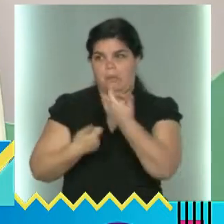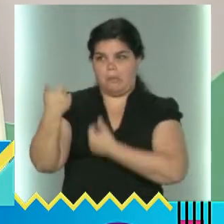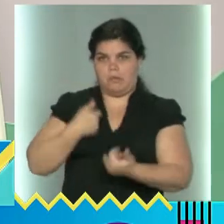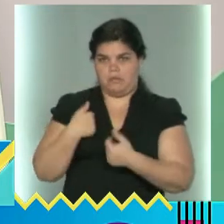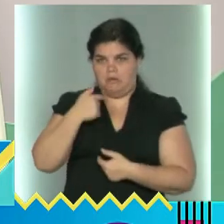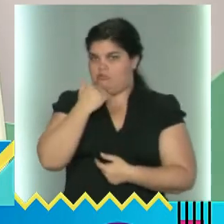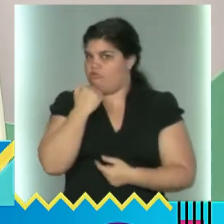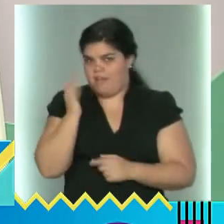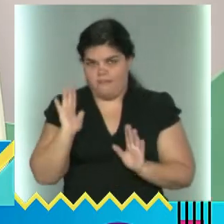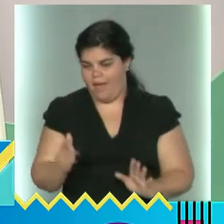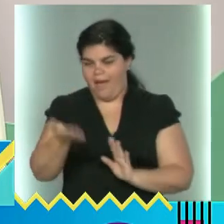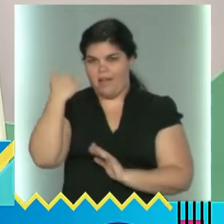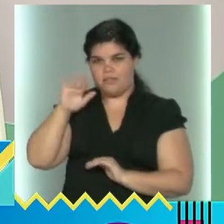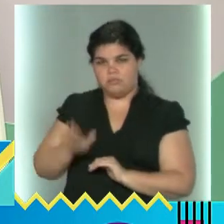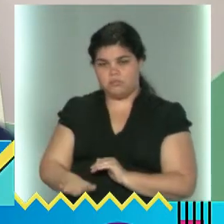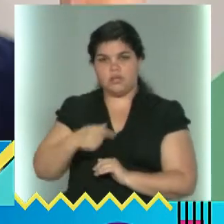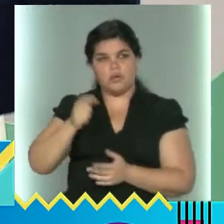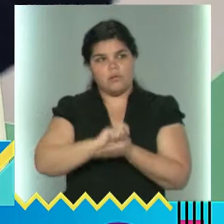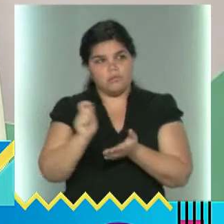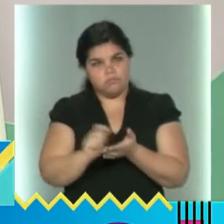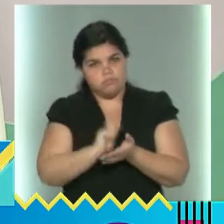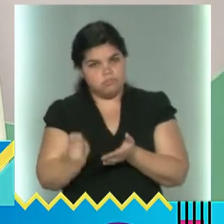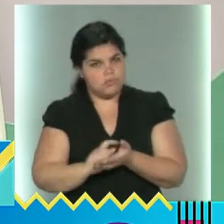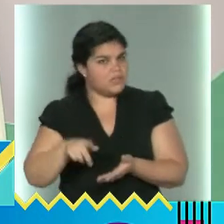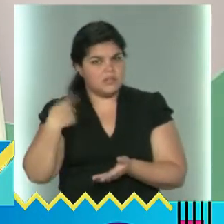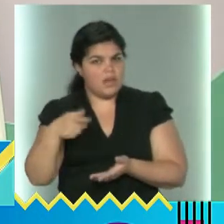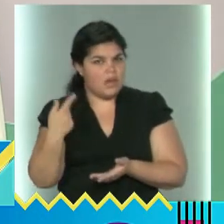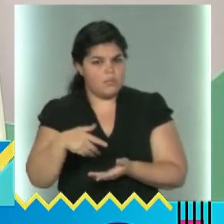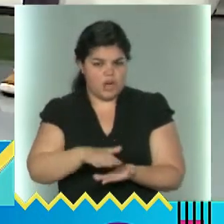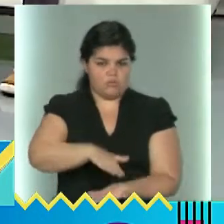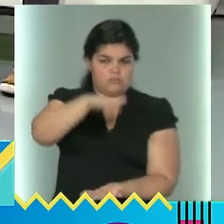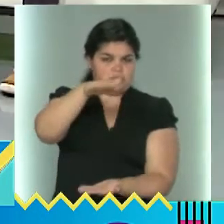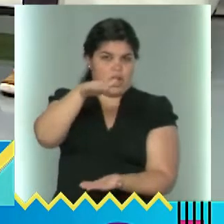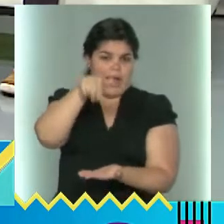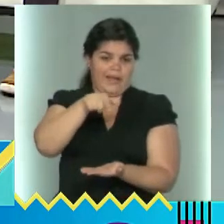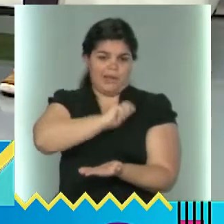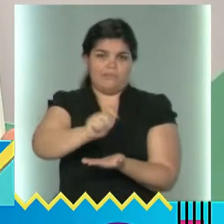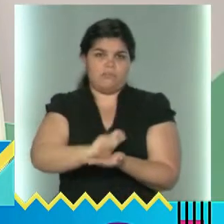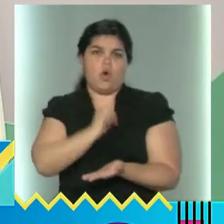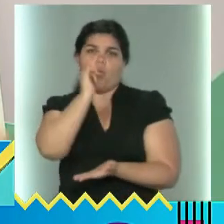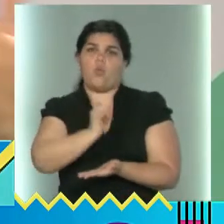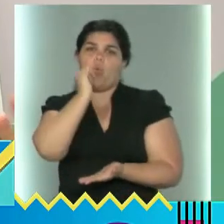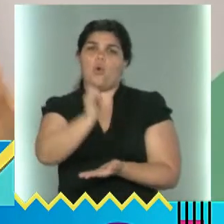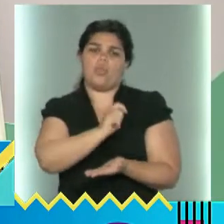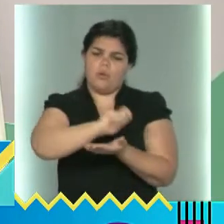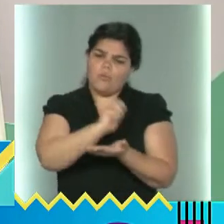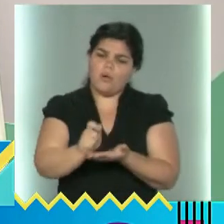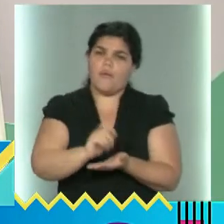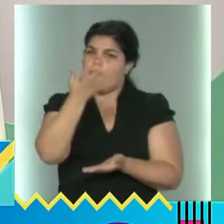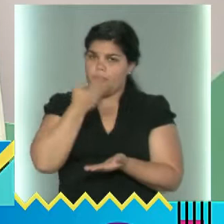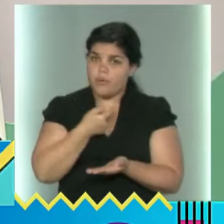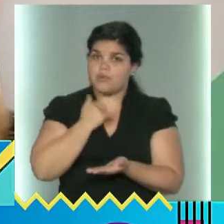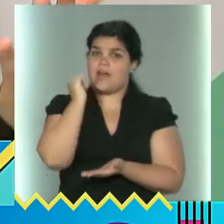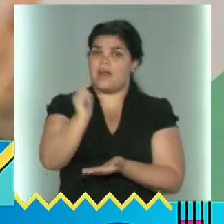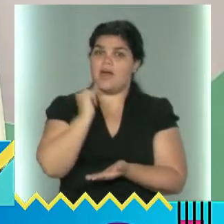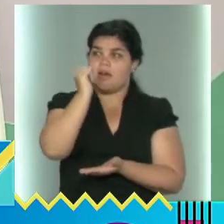momento para darme cuenta, pero yo vivía escribiendo, tengo un coso así de cuentos escritos, me encantaba la escritura, me encantaban las narraciones, y de